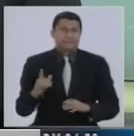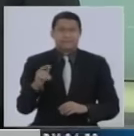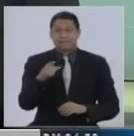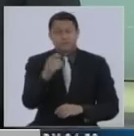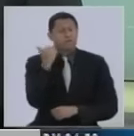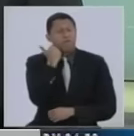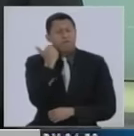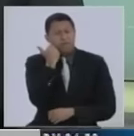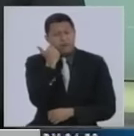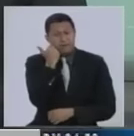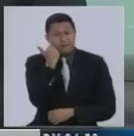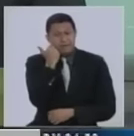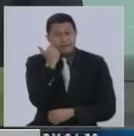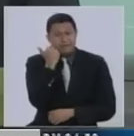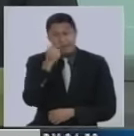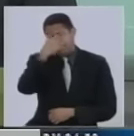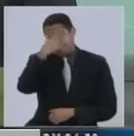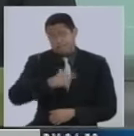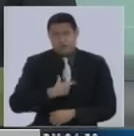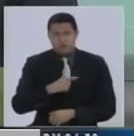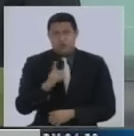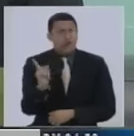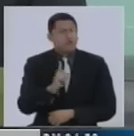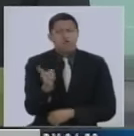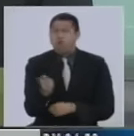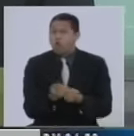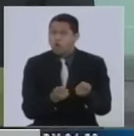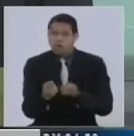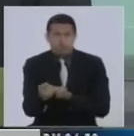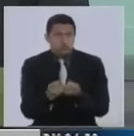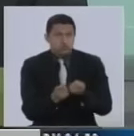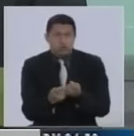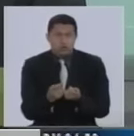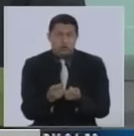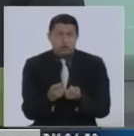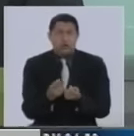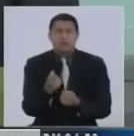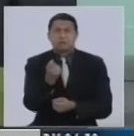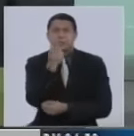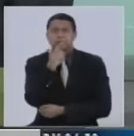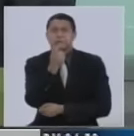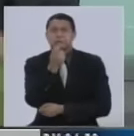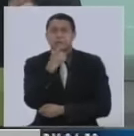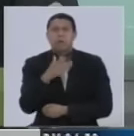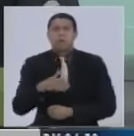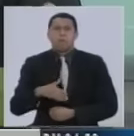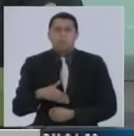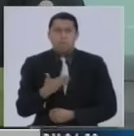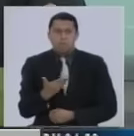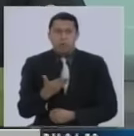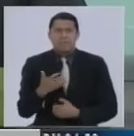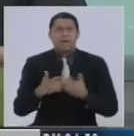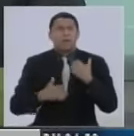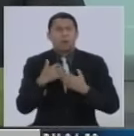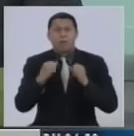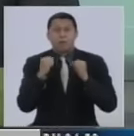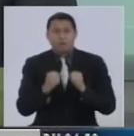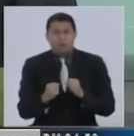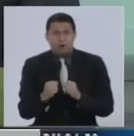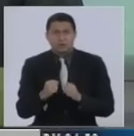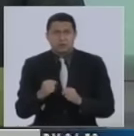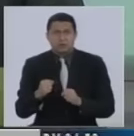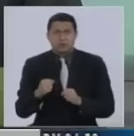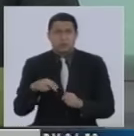enfermedad que si el individuo no se controla no se coloca tratamiento puede terminar con problemas serios como